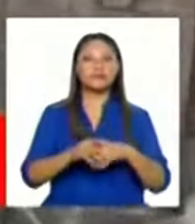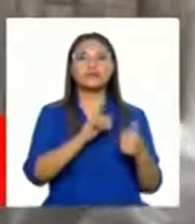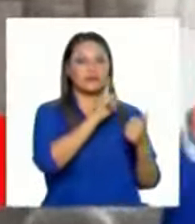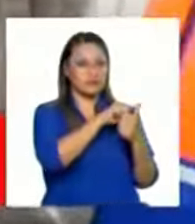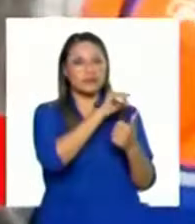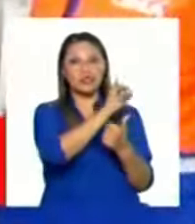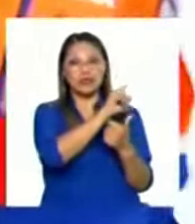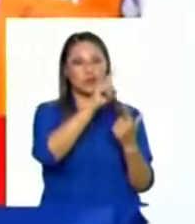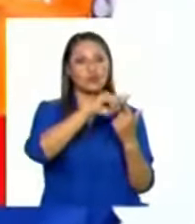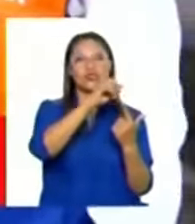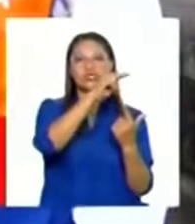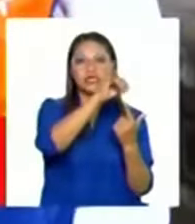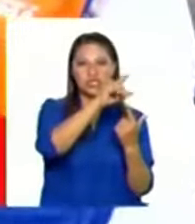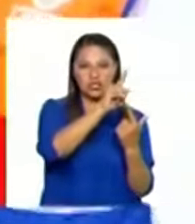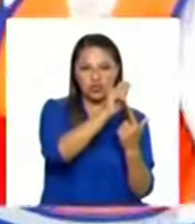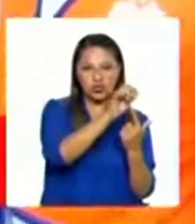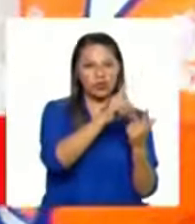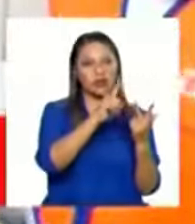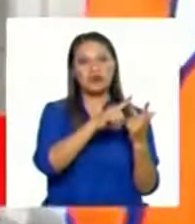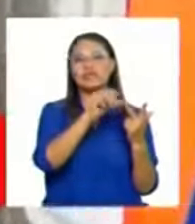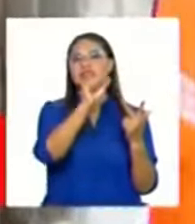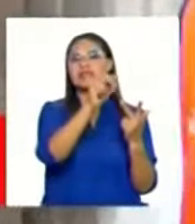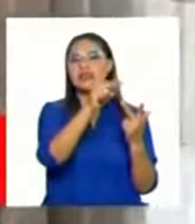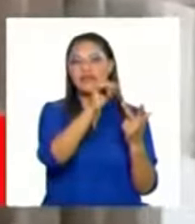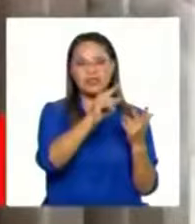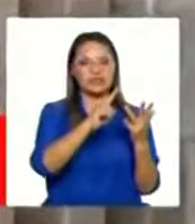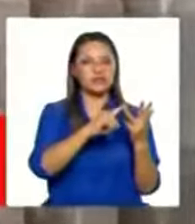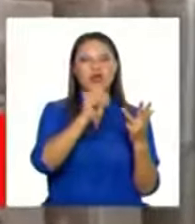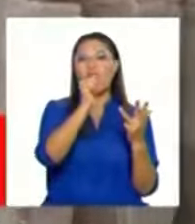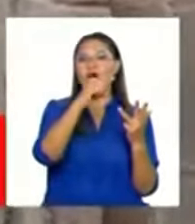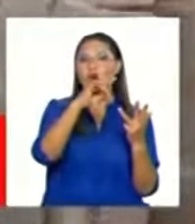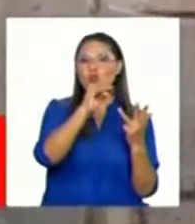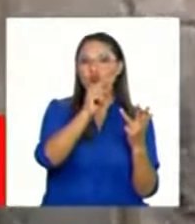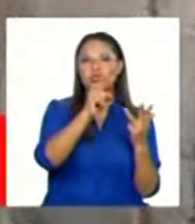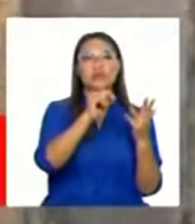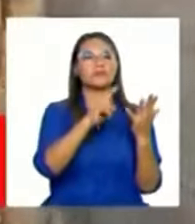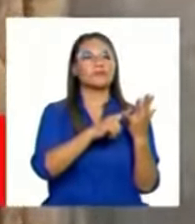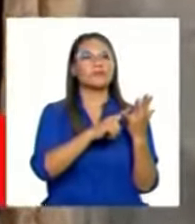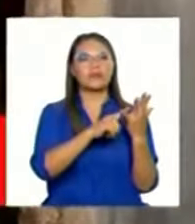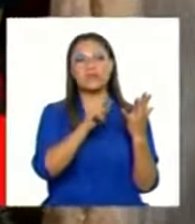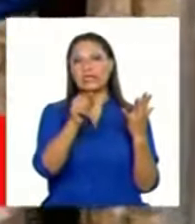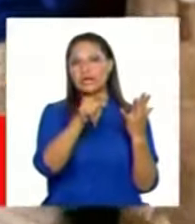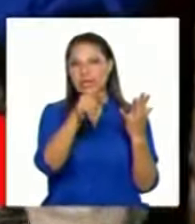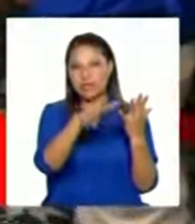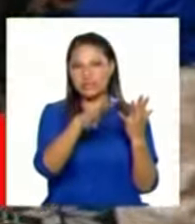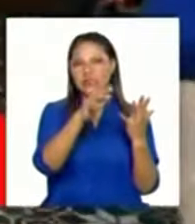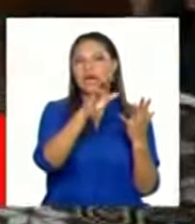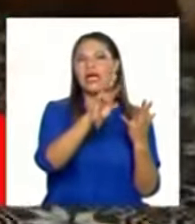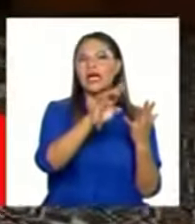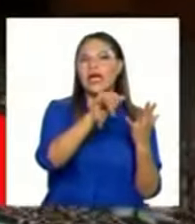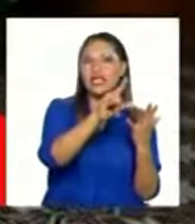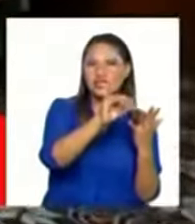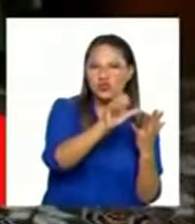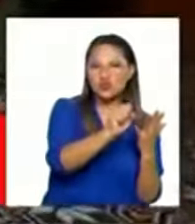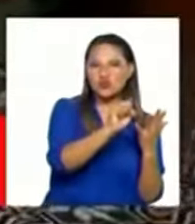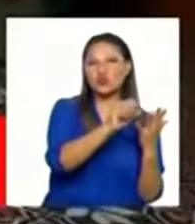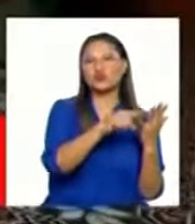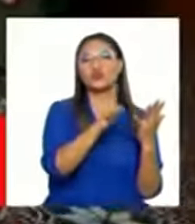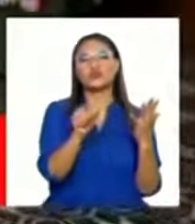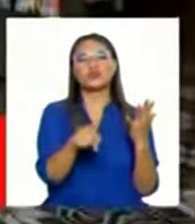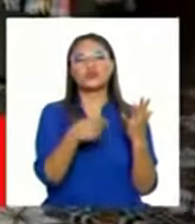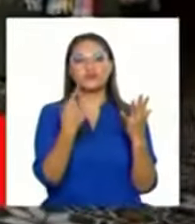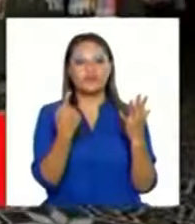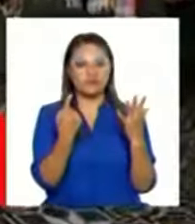Señora del Milagro, Pazuela San Francisco, San Agustín en Girón Ica, Iglesia Jesús Reparador en Girón Miroquesada, la